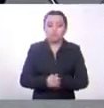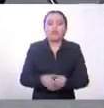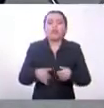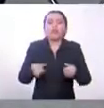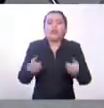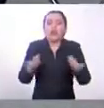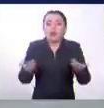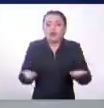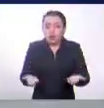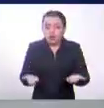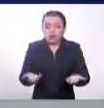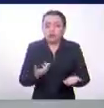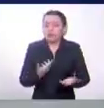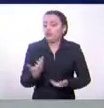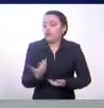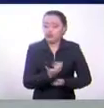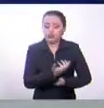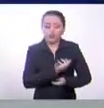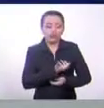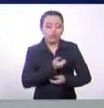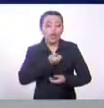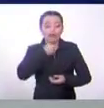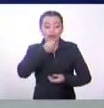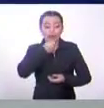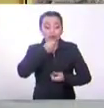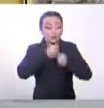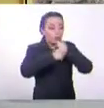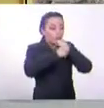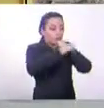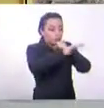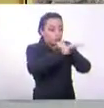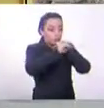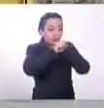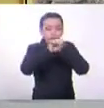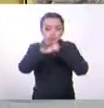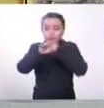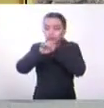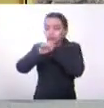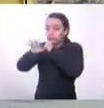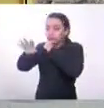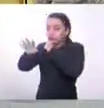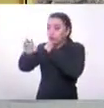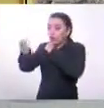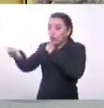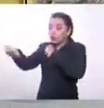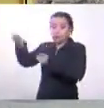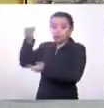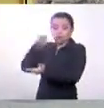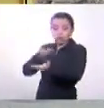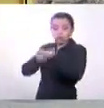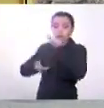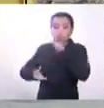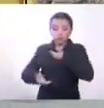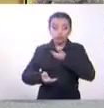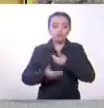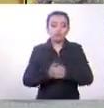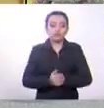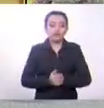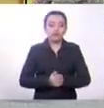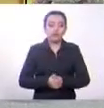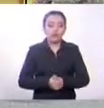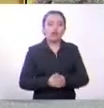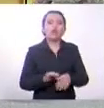nosotros transmitimos una información. A ver, y si decimos entonces, o si hablamos de un proceso, ¿qué es un proceso?